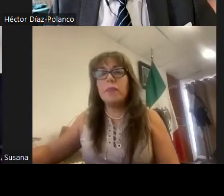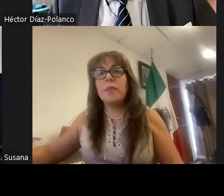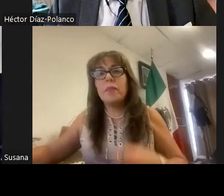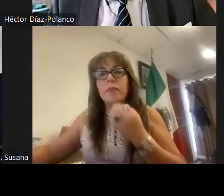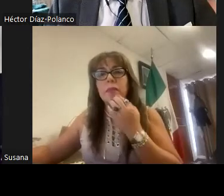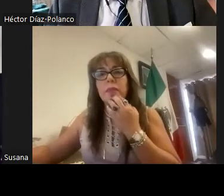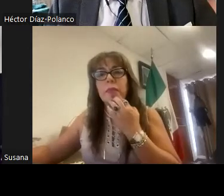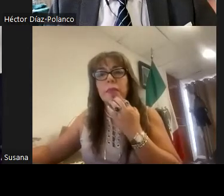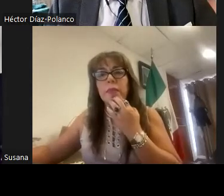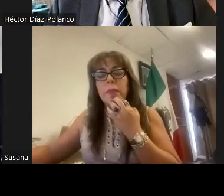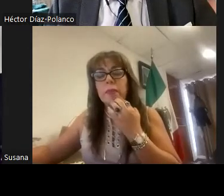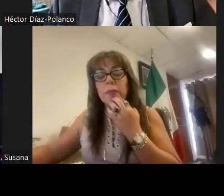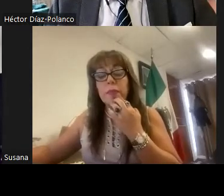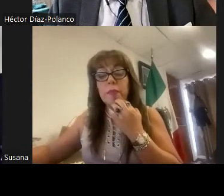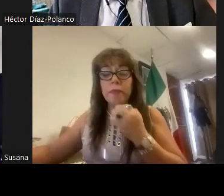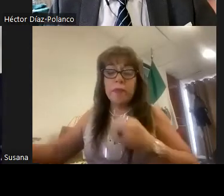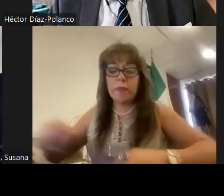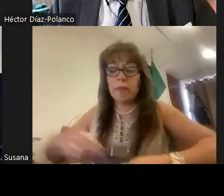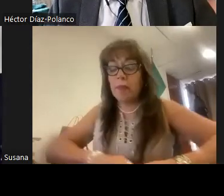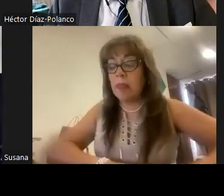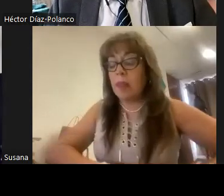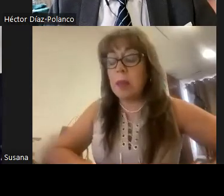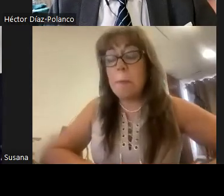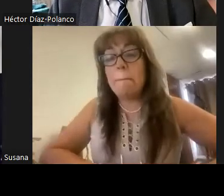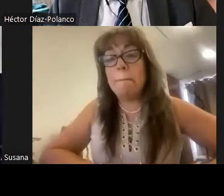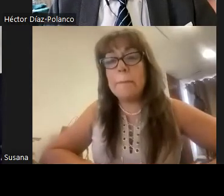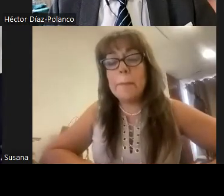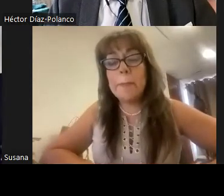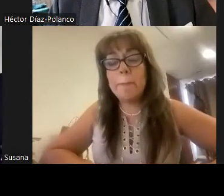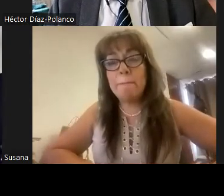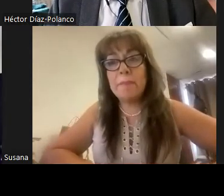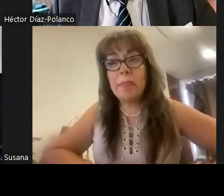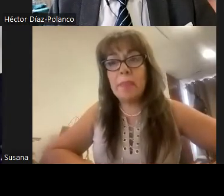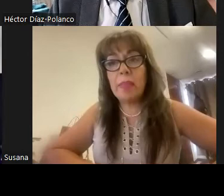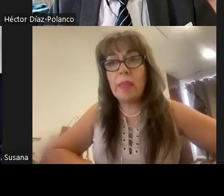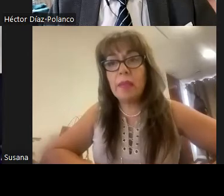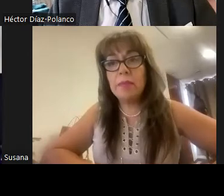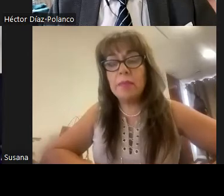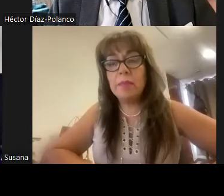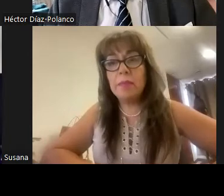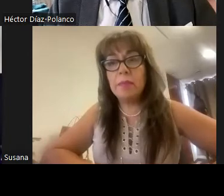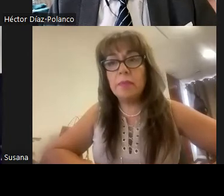a perfeccionar la cancelación de este derecho. Sería cuanto y muchas gracias.